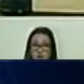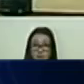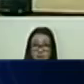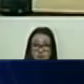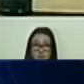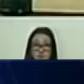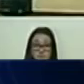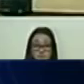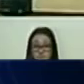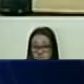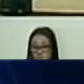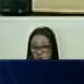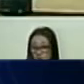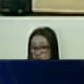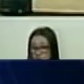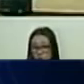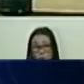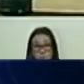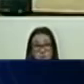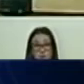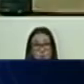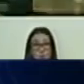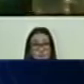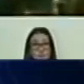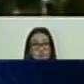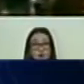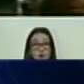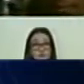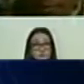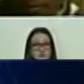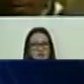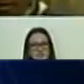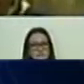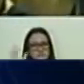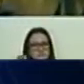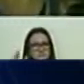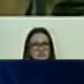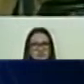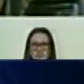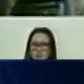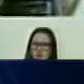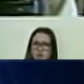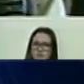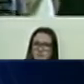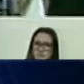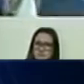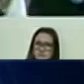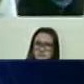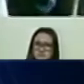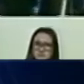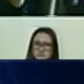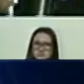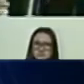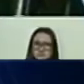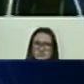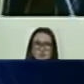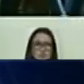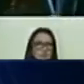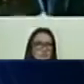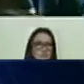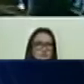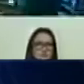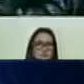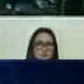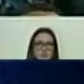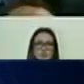llegan todos los días nuevos. Ahora, sobre eso nadie ha hecho una campaña. ninguna emisora de televisión, ni